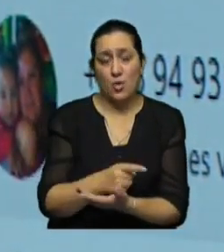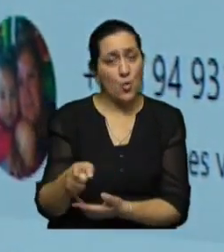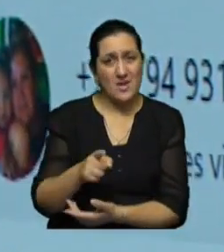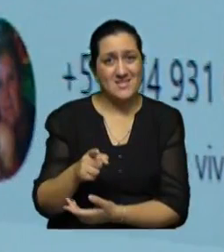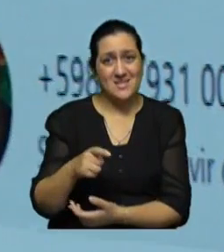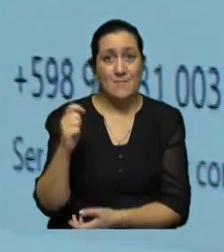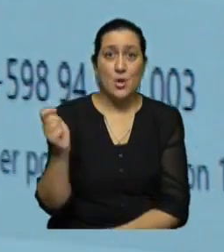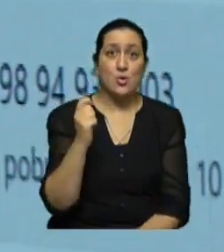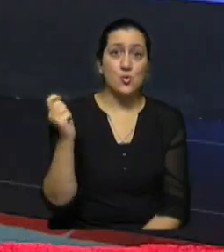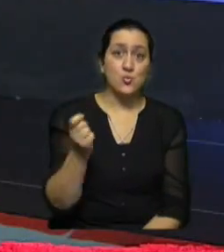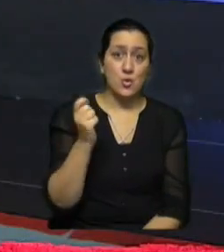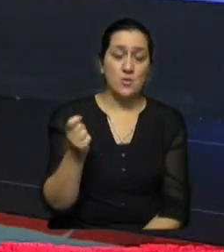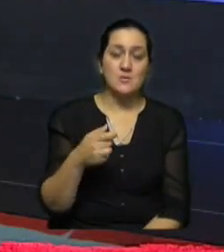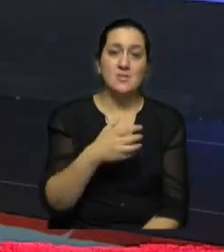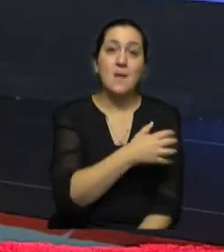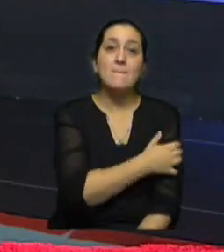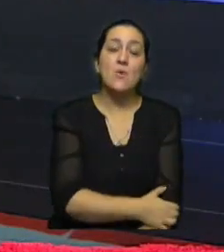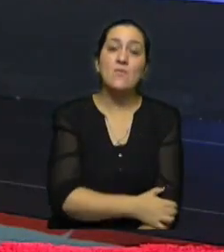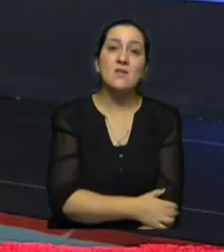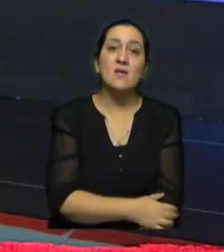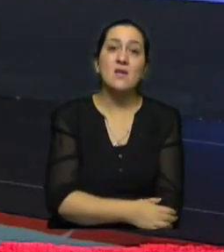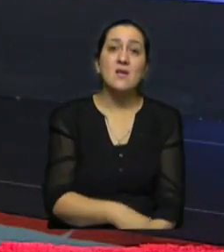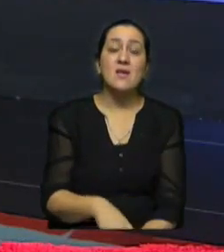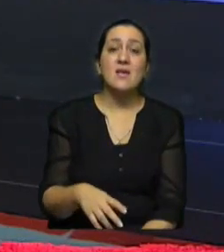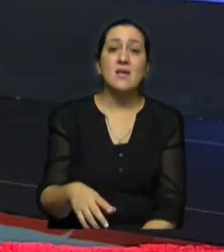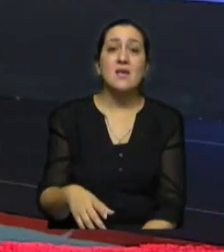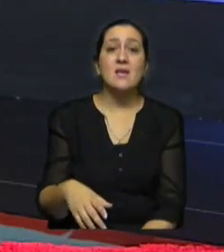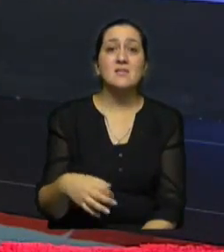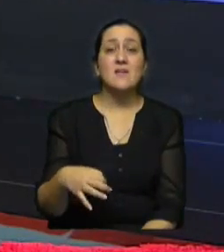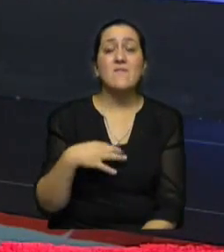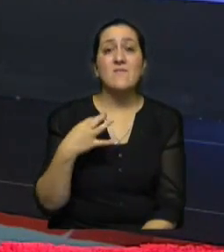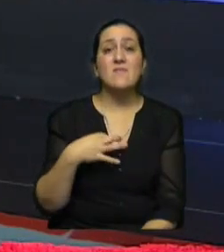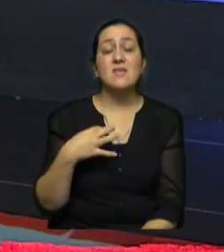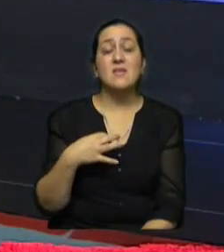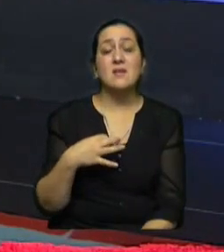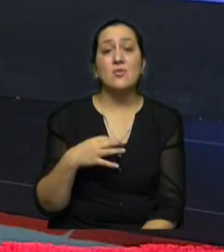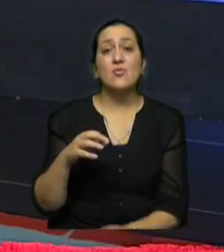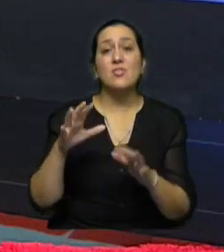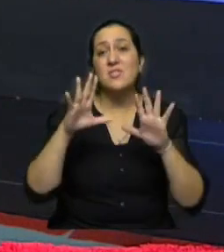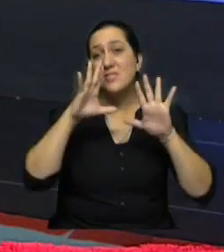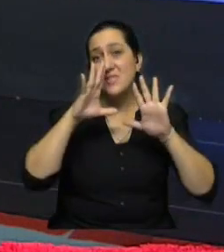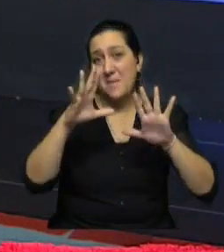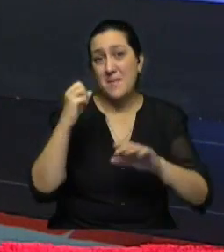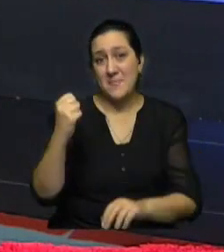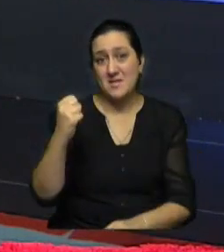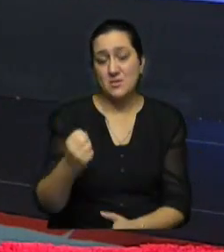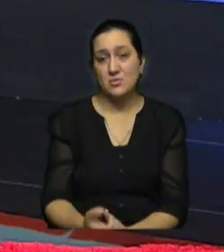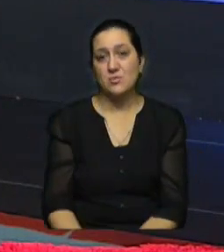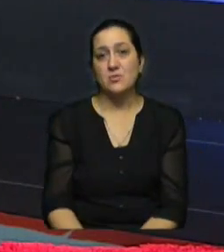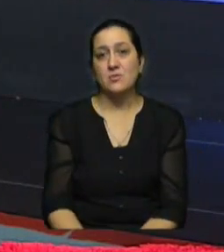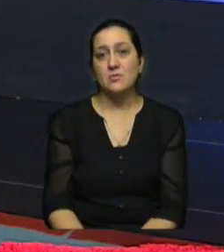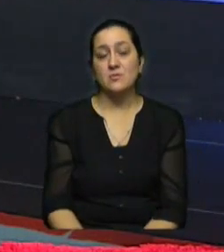explotado sexualmente. Ser pobre es vivir con 10.000 pesos. Perdón, era lo que te iba a decir. Perdón, eso es